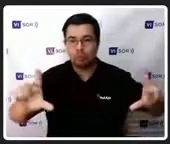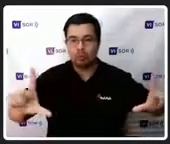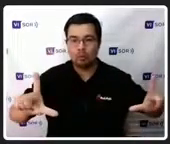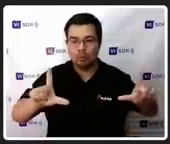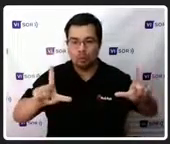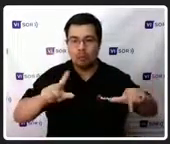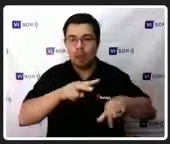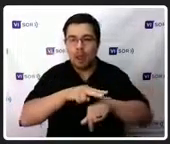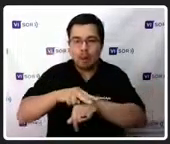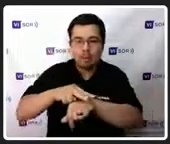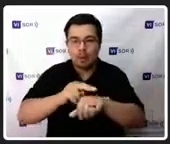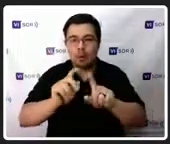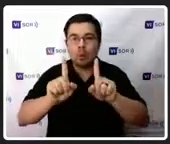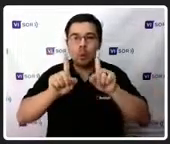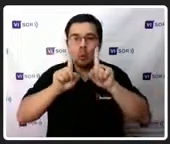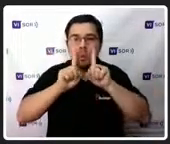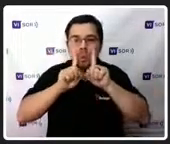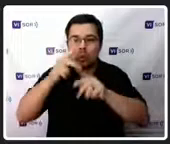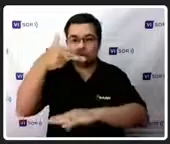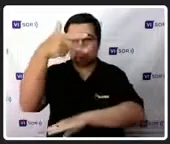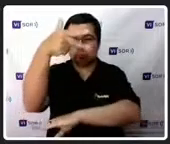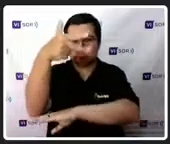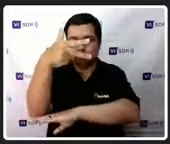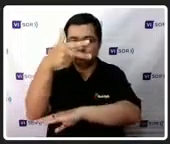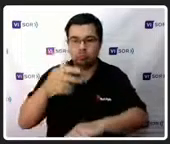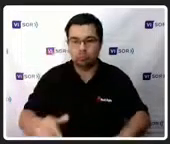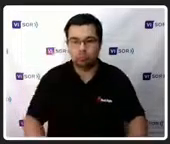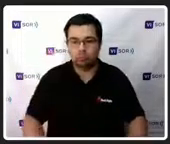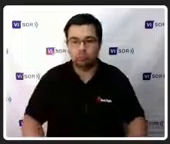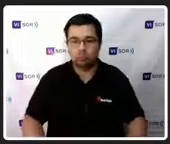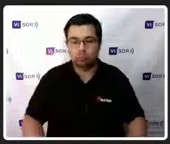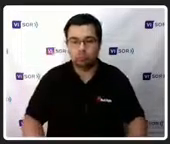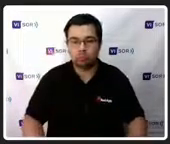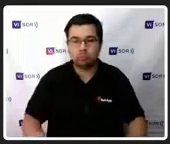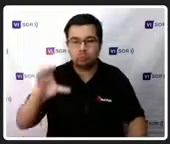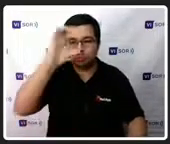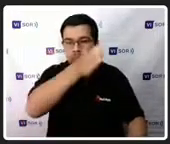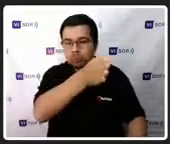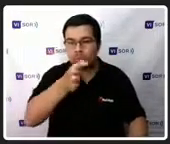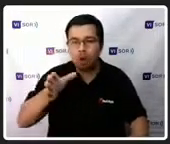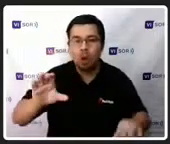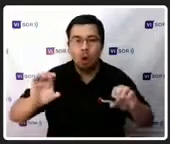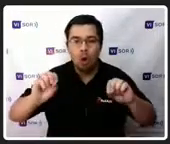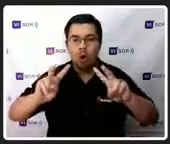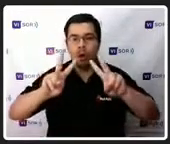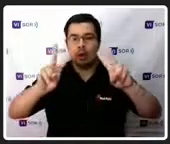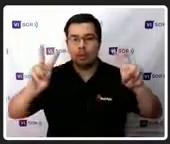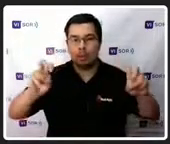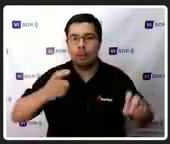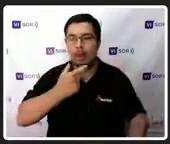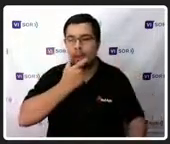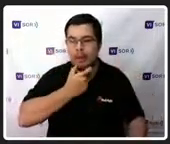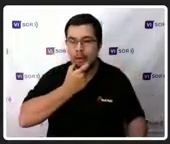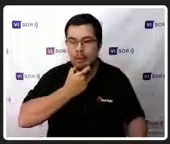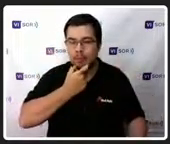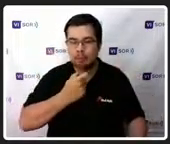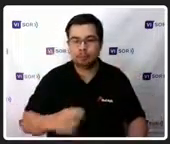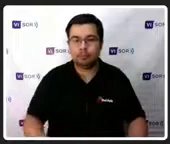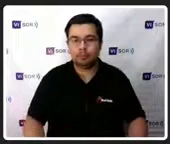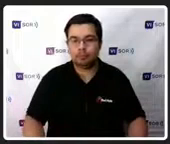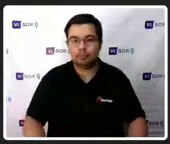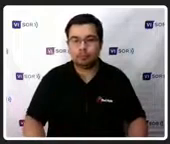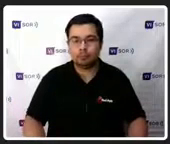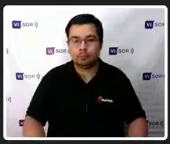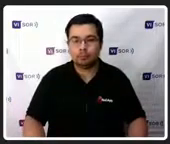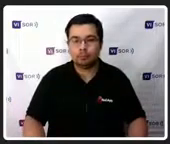O, ¿no es cierto?, o en su defecto en la versión inglés, ¿ya? Que es Tourism and